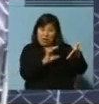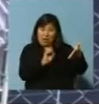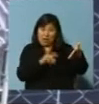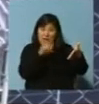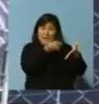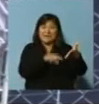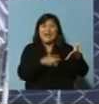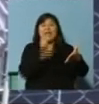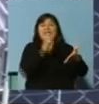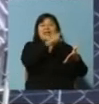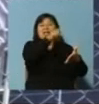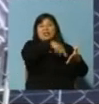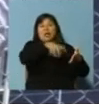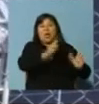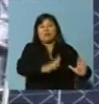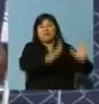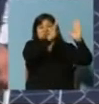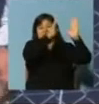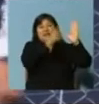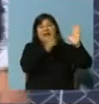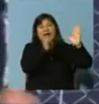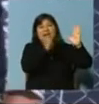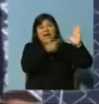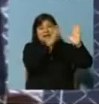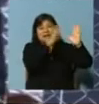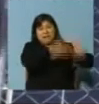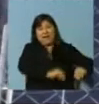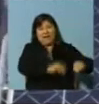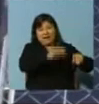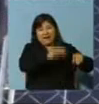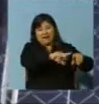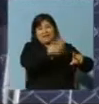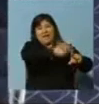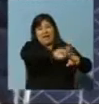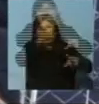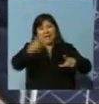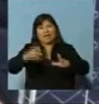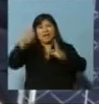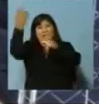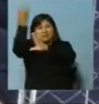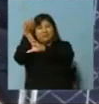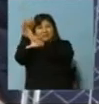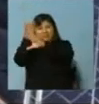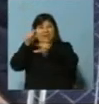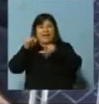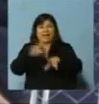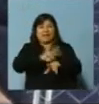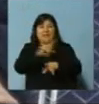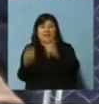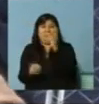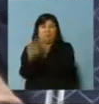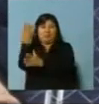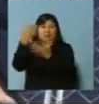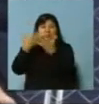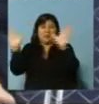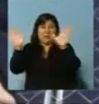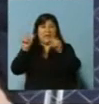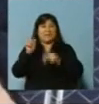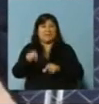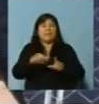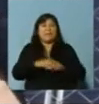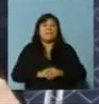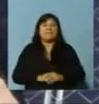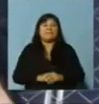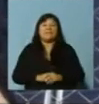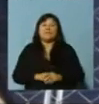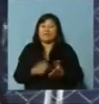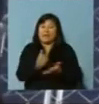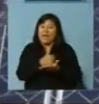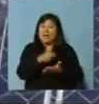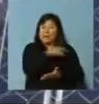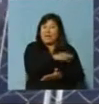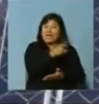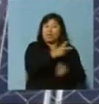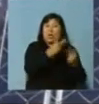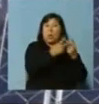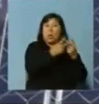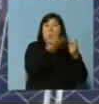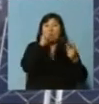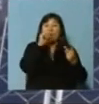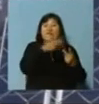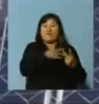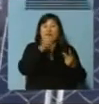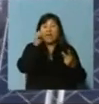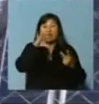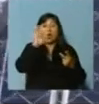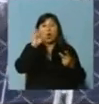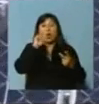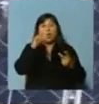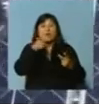quién va a pagar, quién va a encender. Wilfredo y Luis están ahí a la espera de la orden de usted. Por favor, señor gobernador. Bueno.